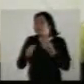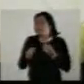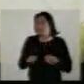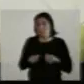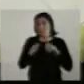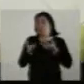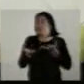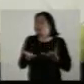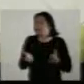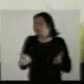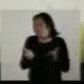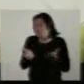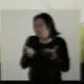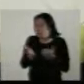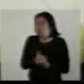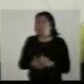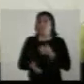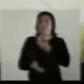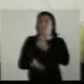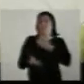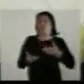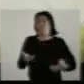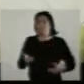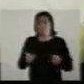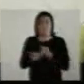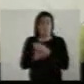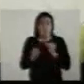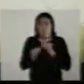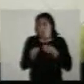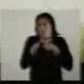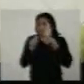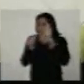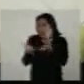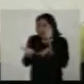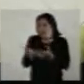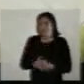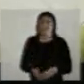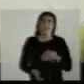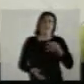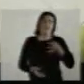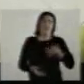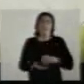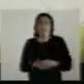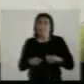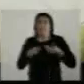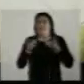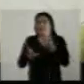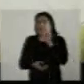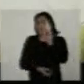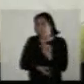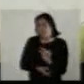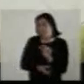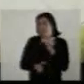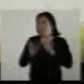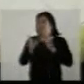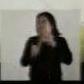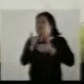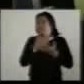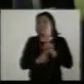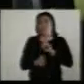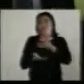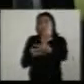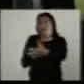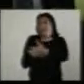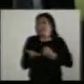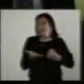que produzcan incentivos y que si el Estado no da, porque la verdad es que el Estado da poco a las personas con